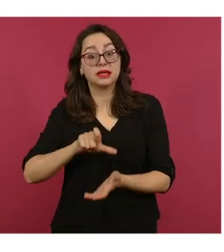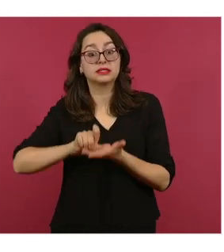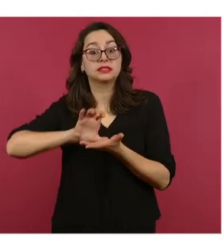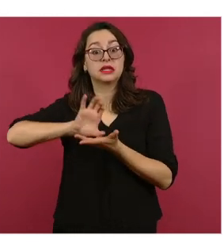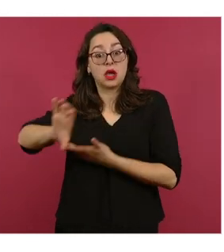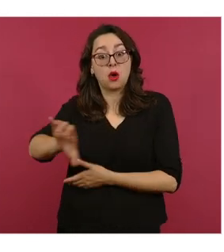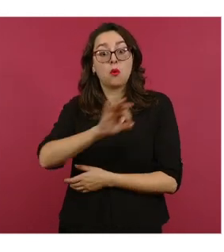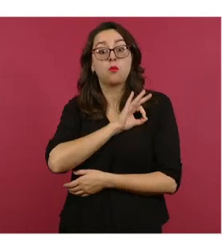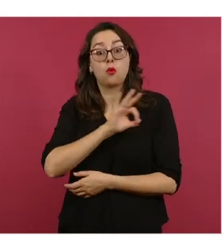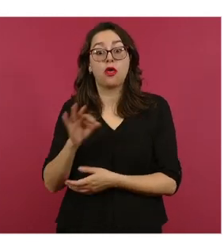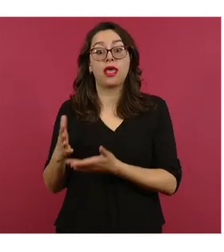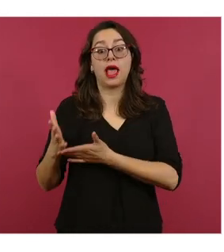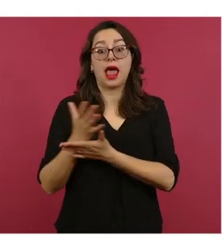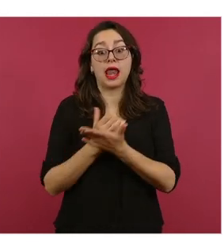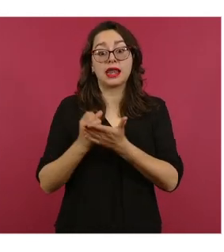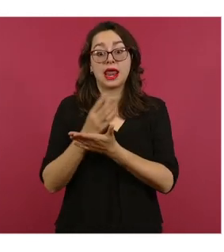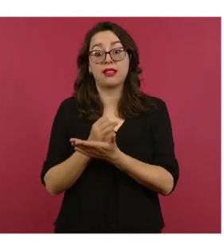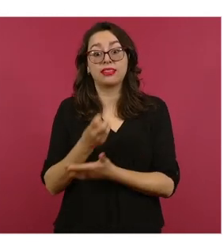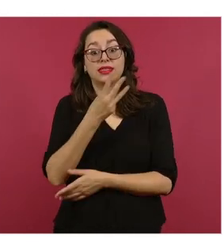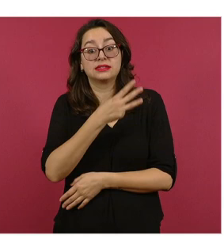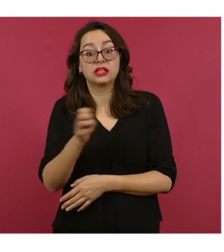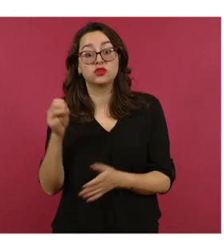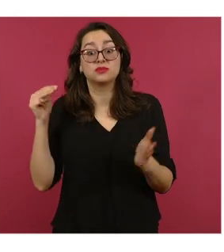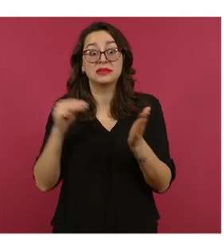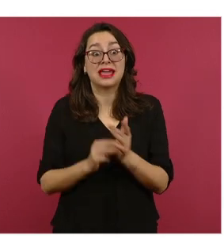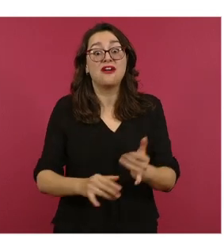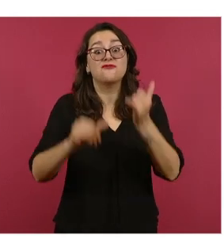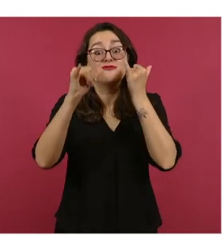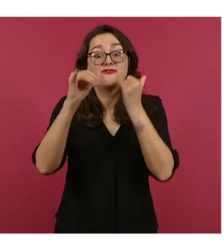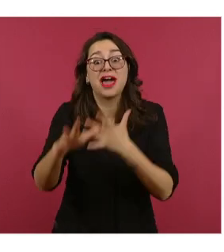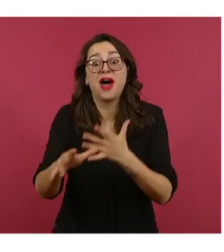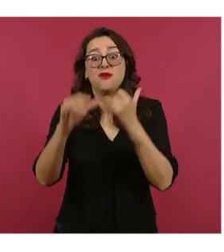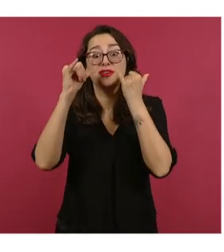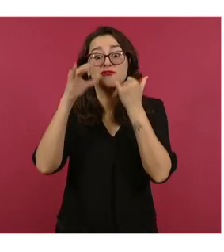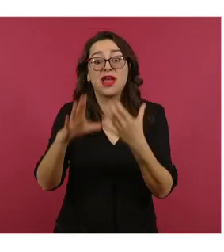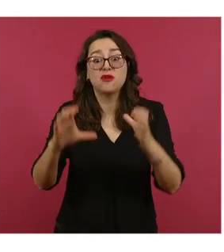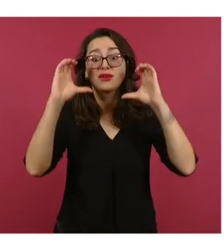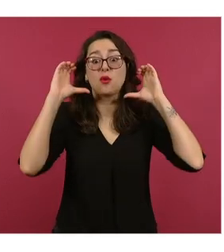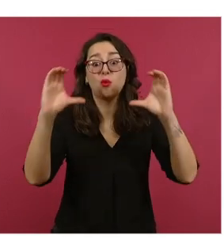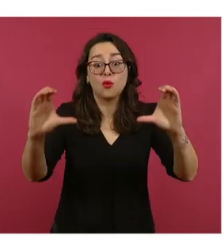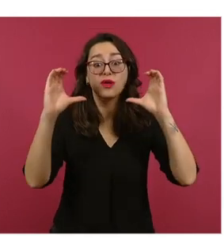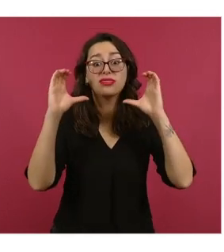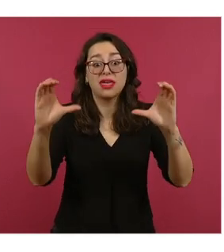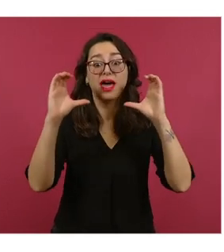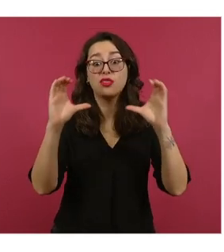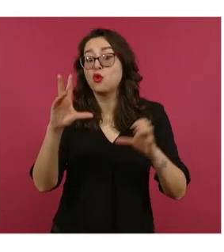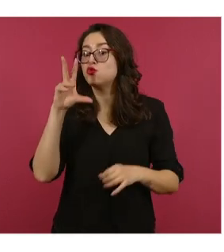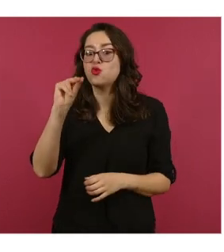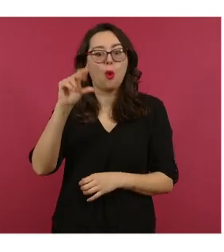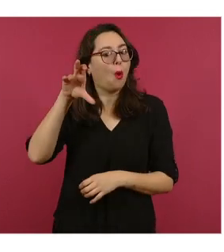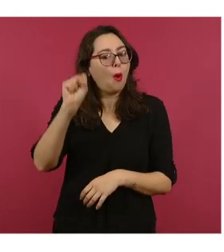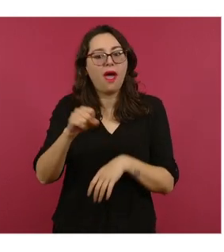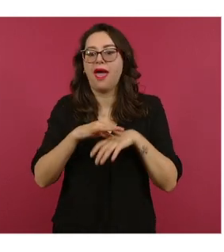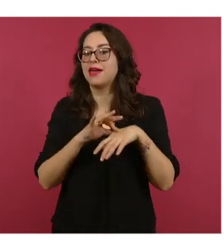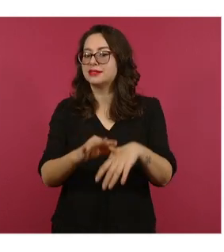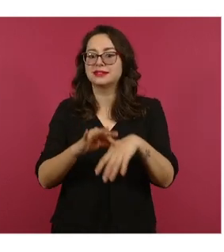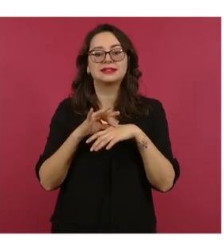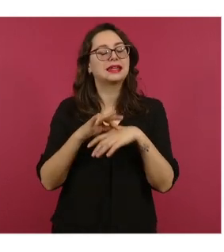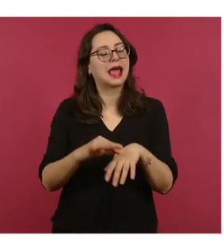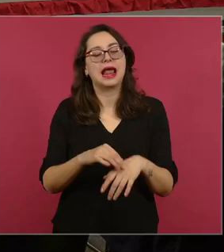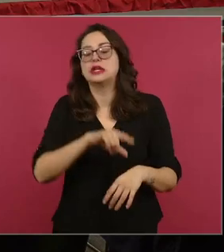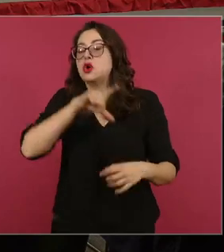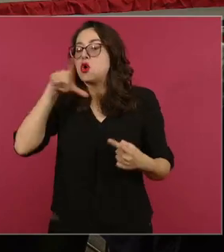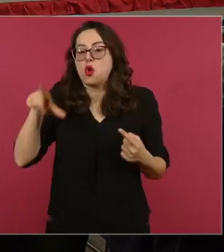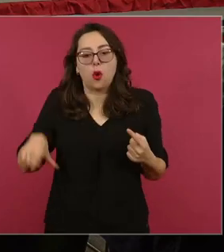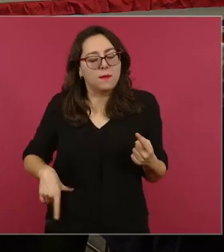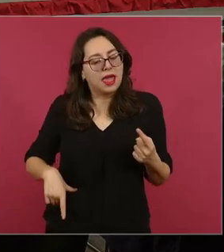mes. Esto se trata de un fraude. Vamos a decirles a todas, a todos que quienes nos están viendo, que ni el gobierno